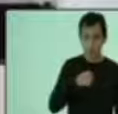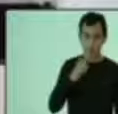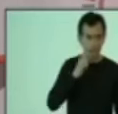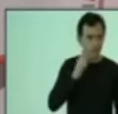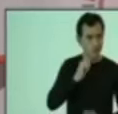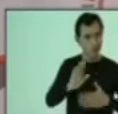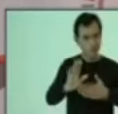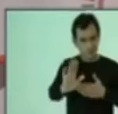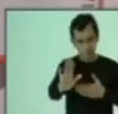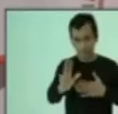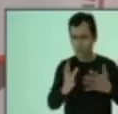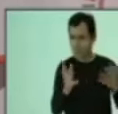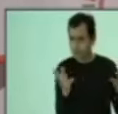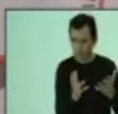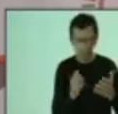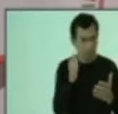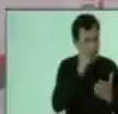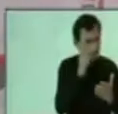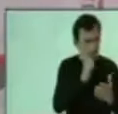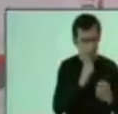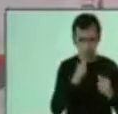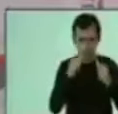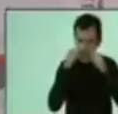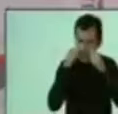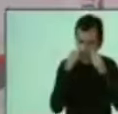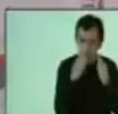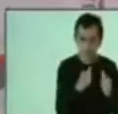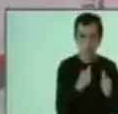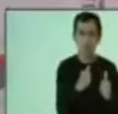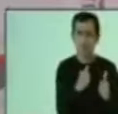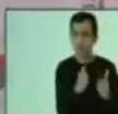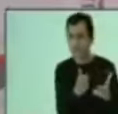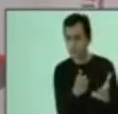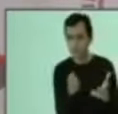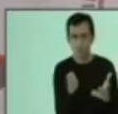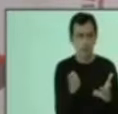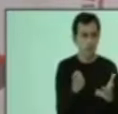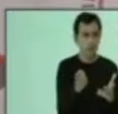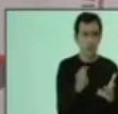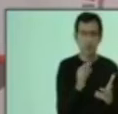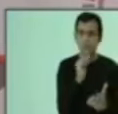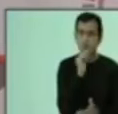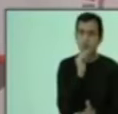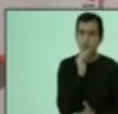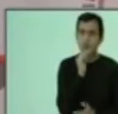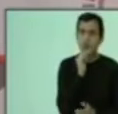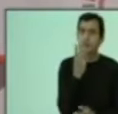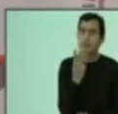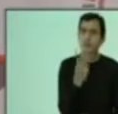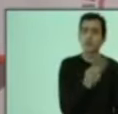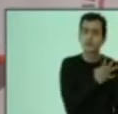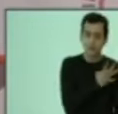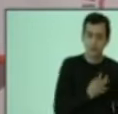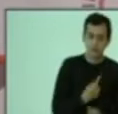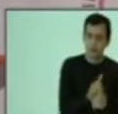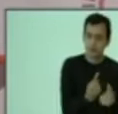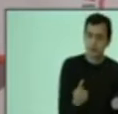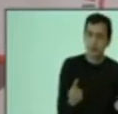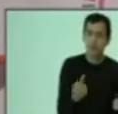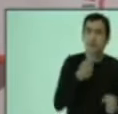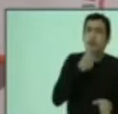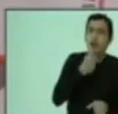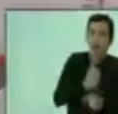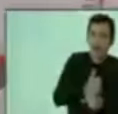comprometida con lo que hago, con lo que me comprometo a hacer. Soy madre de 3 hijos, abuela de